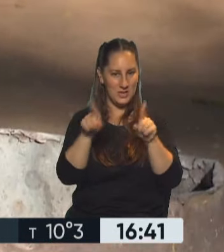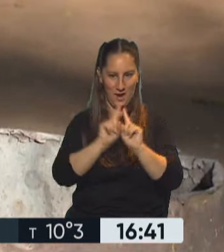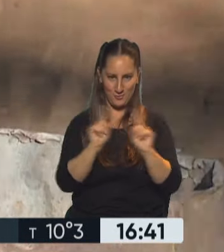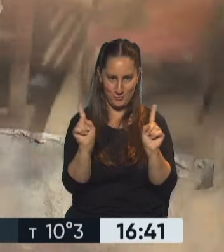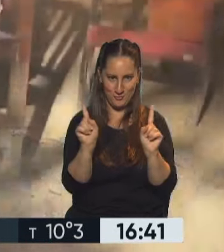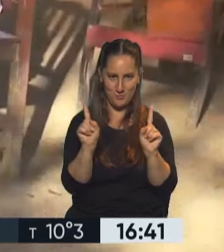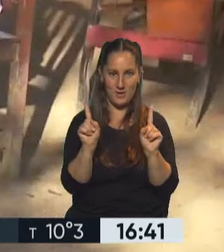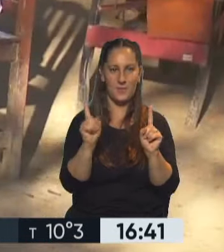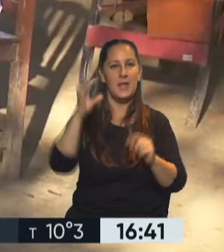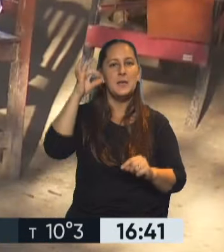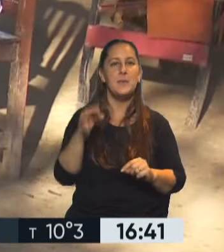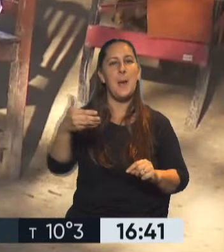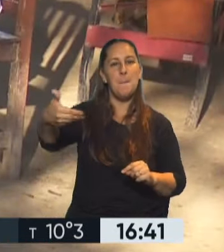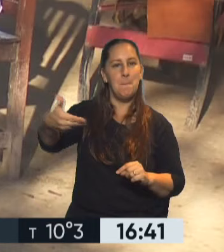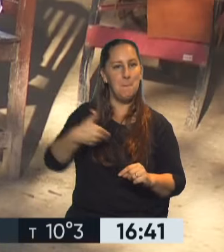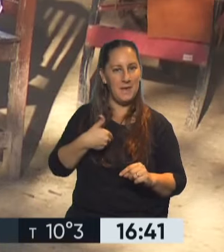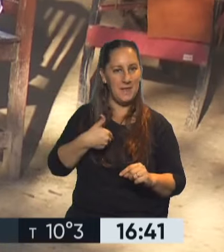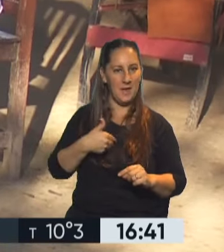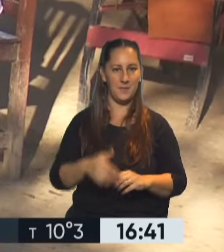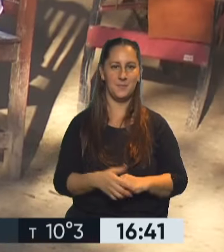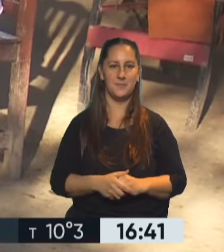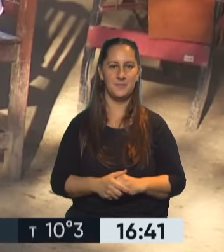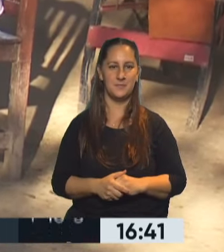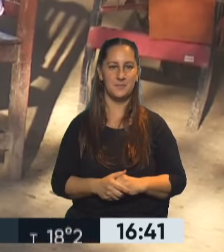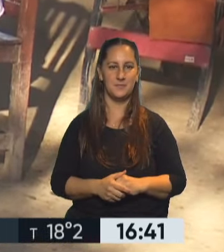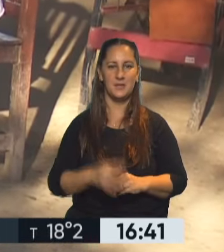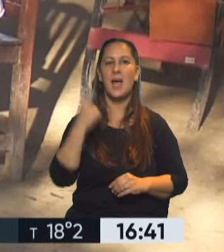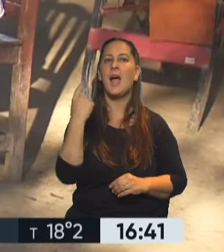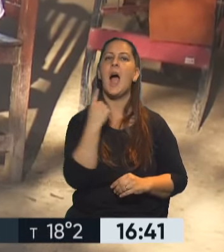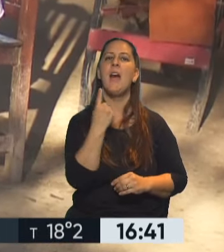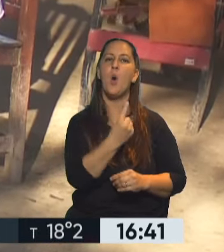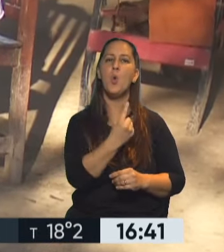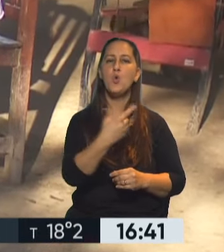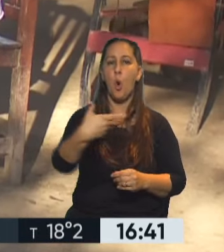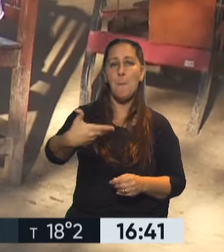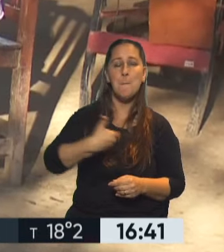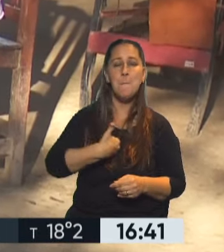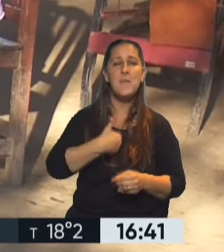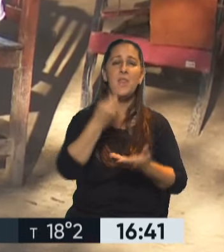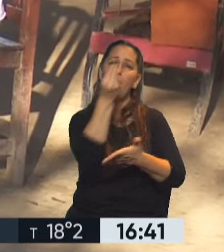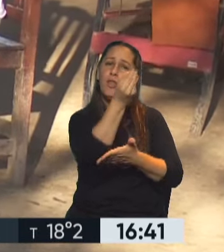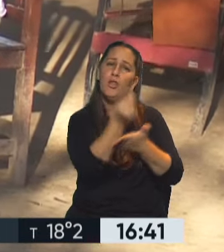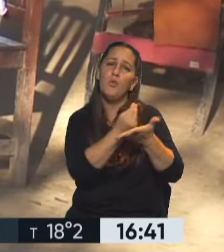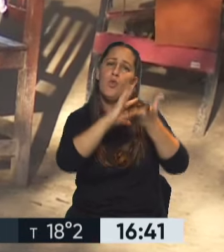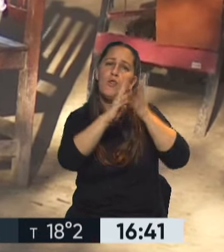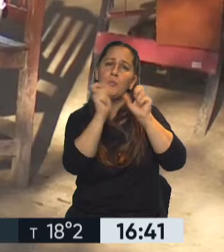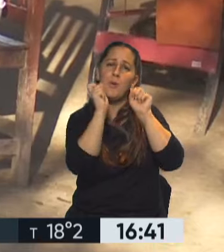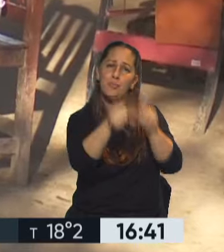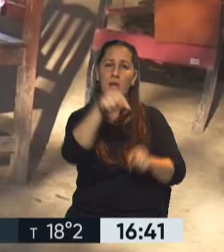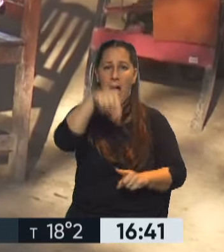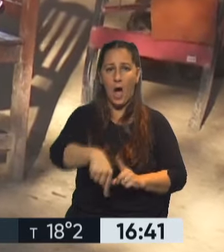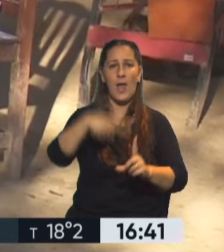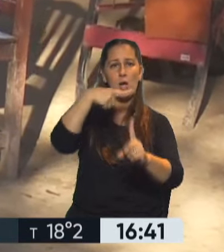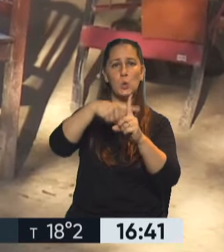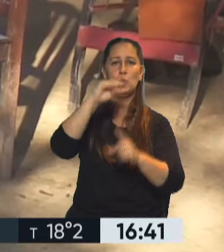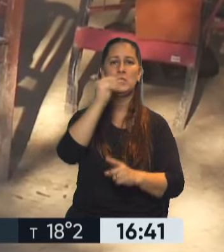son exclusivamente los piden. Y además, cada uno pide un diseño. Que el que haga, estoy haciendo la cruz de la chacana. De